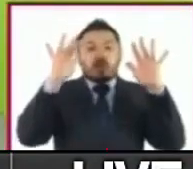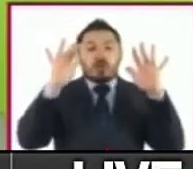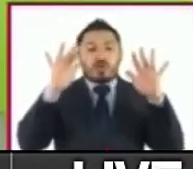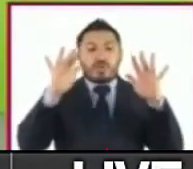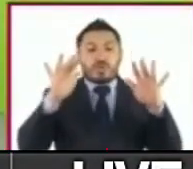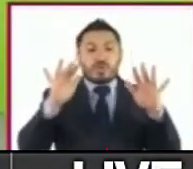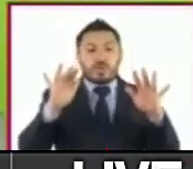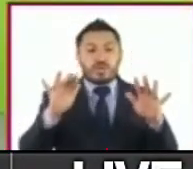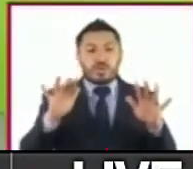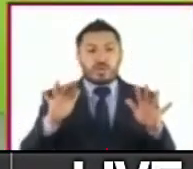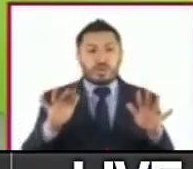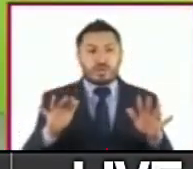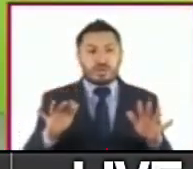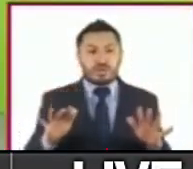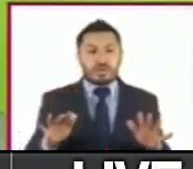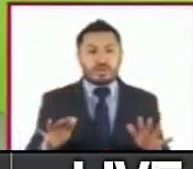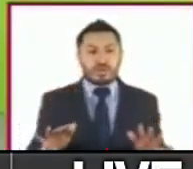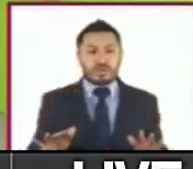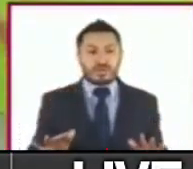Y abajo.